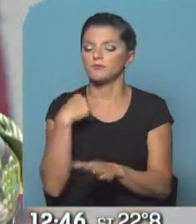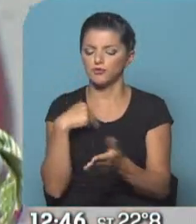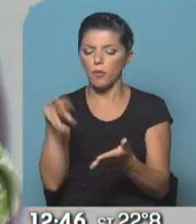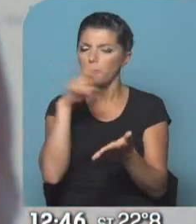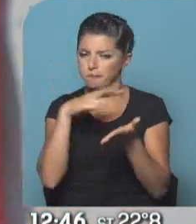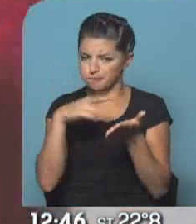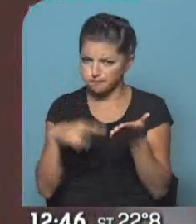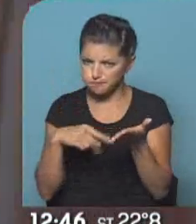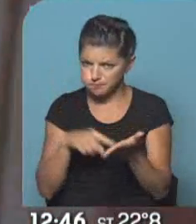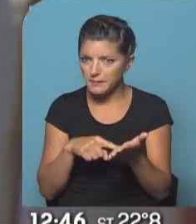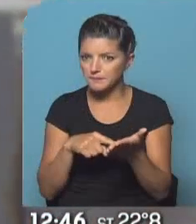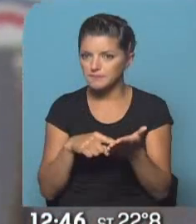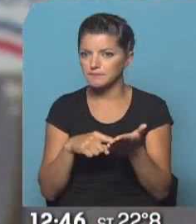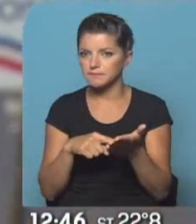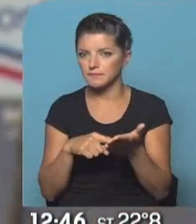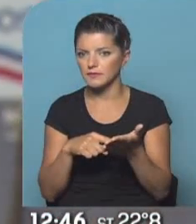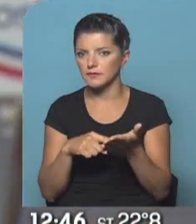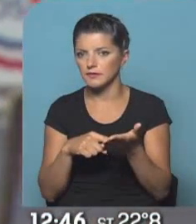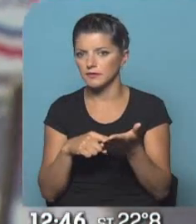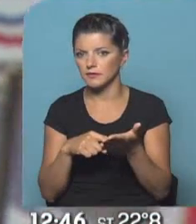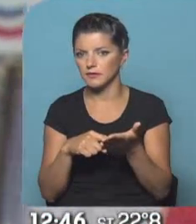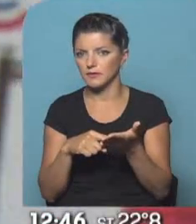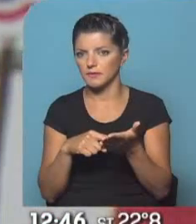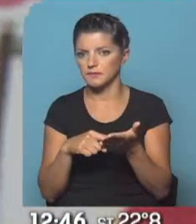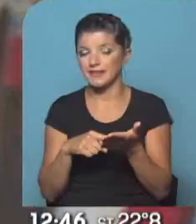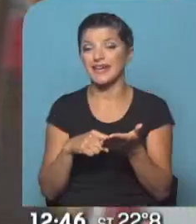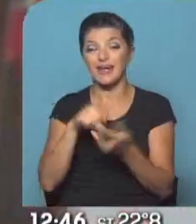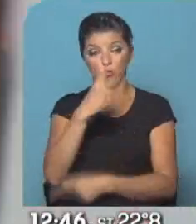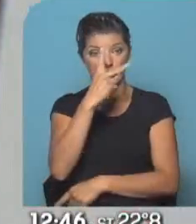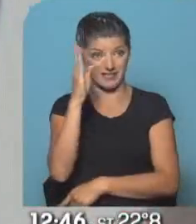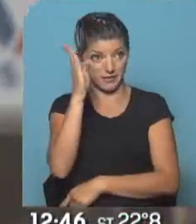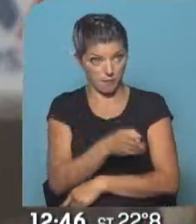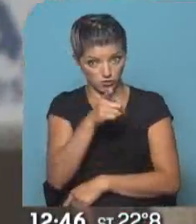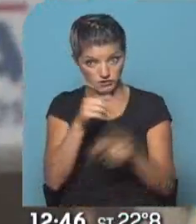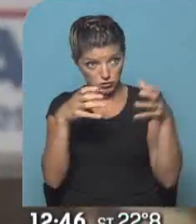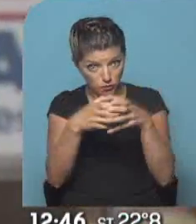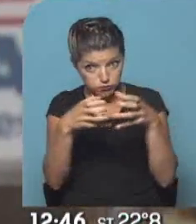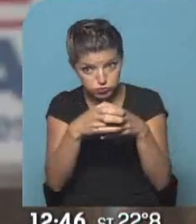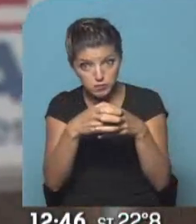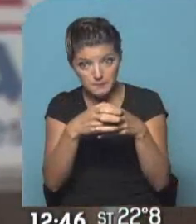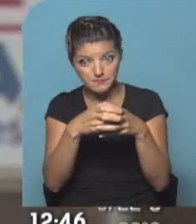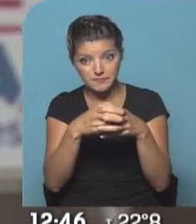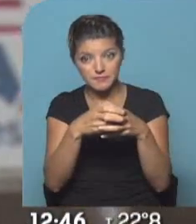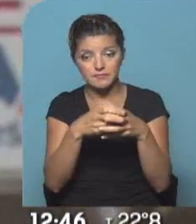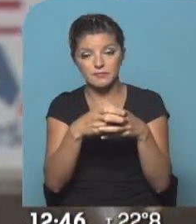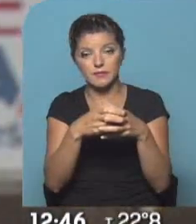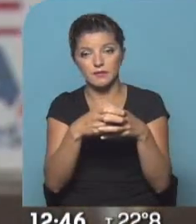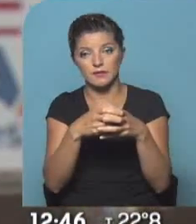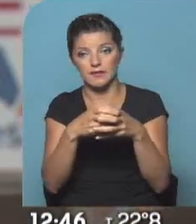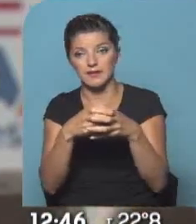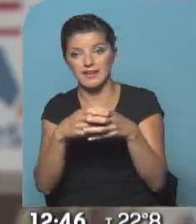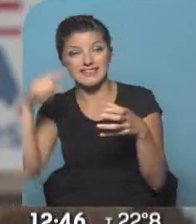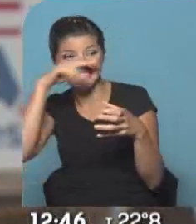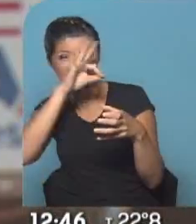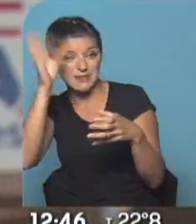efectivamente en el primer quintil se concentra la mayor parte, digamos, en ese 20% se concentra el 70 y pico % de la riqueza en Chile, como en